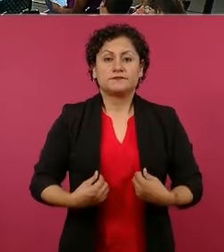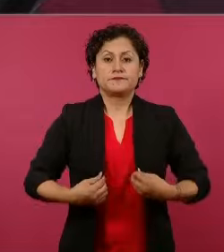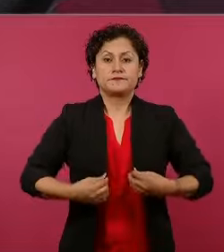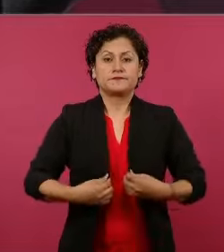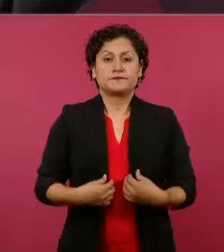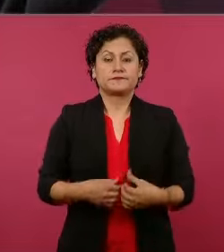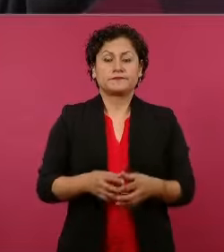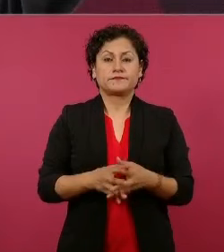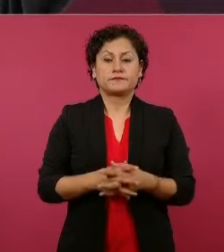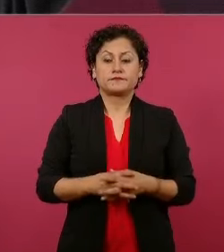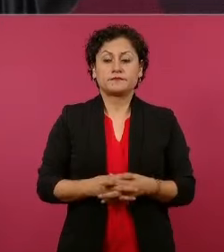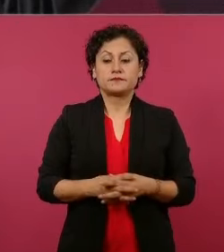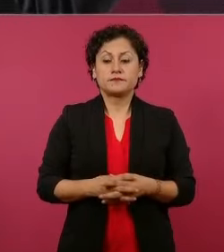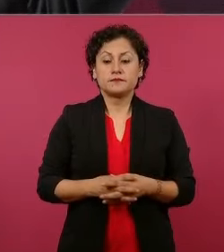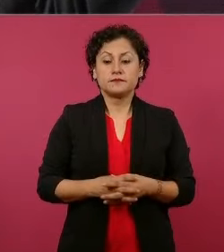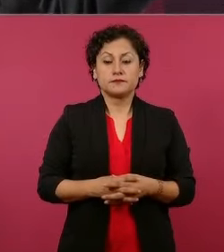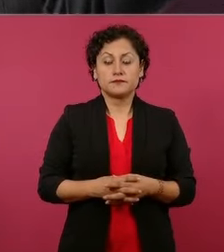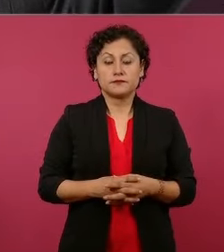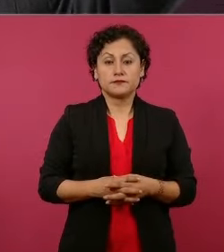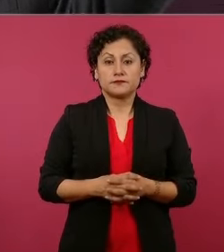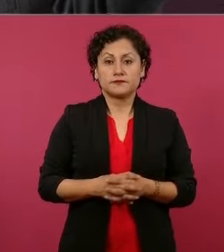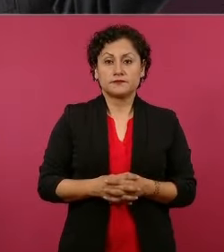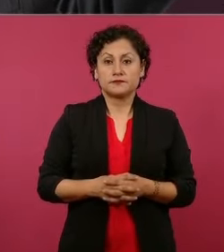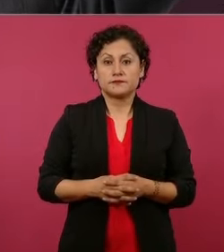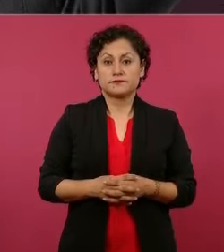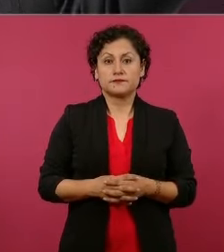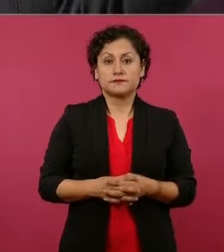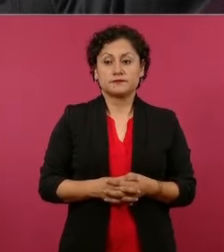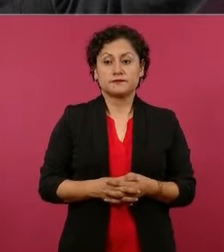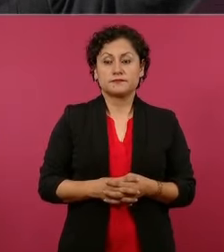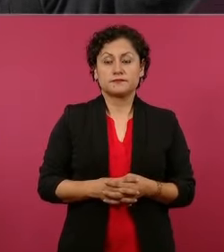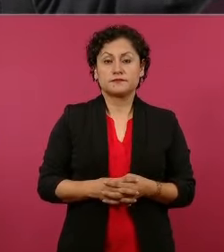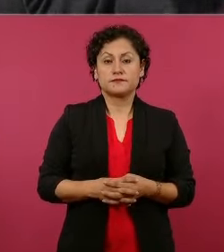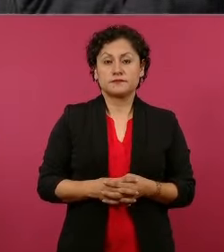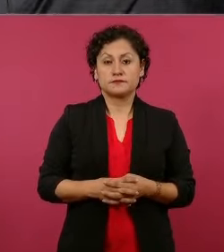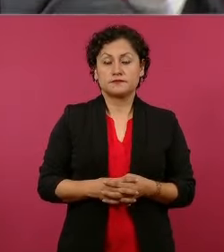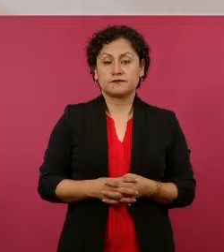eh los jefes